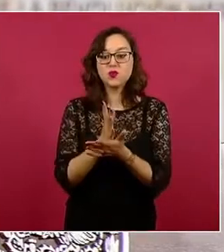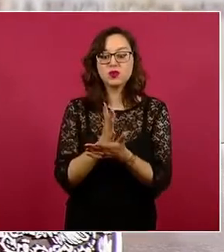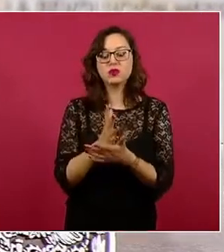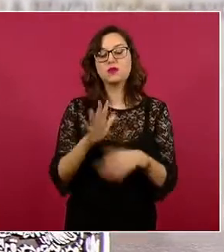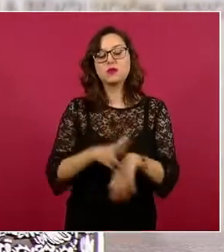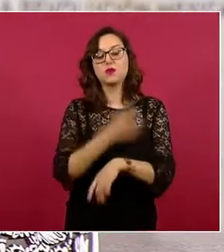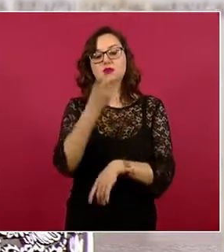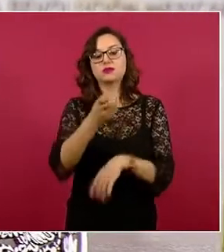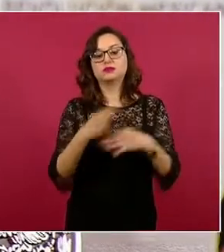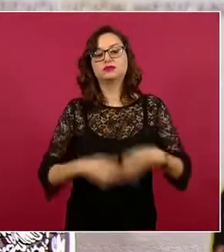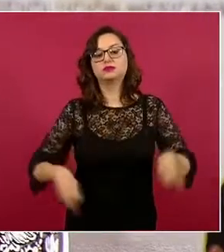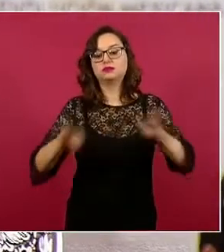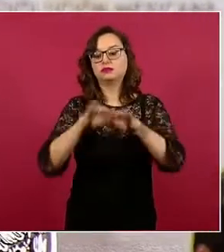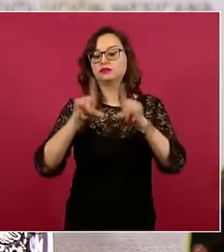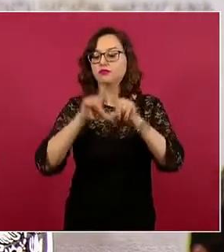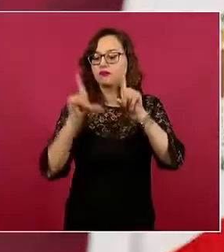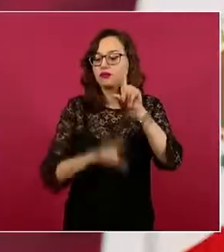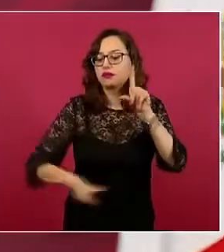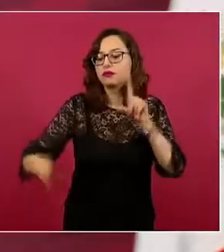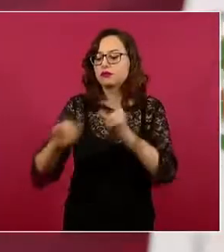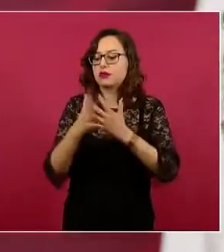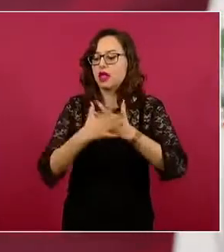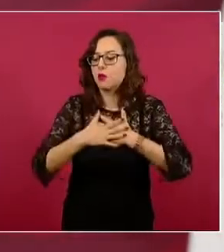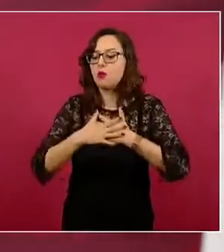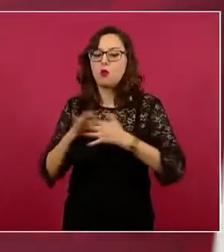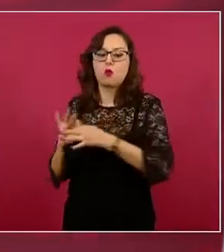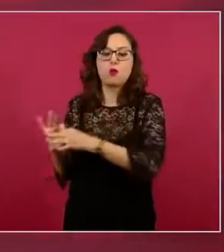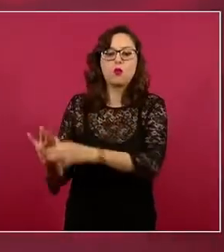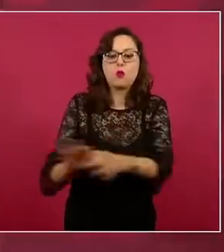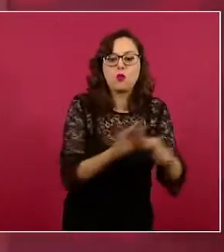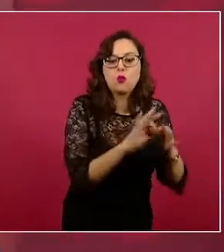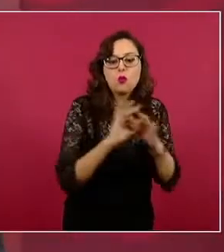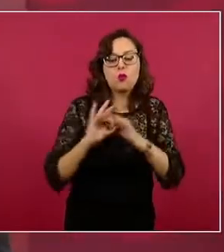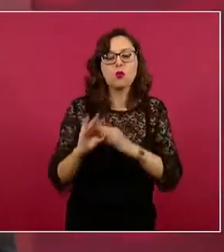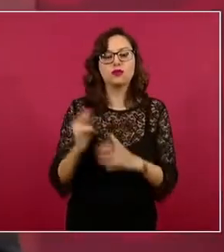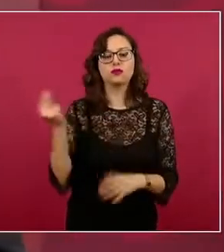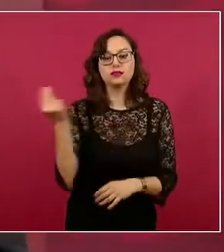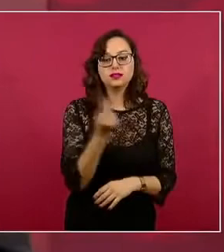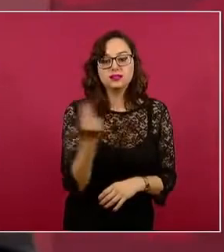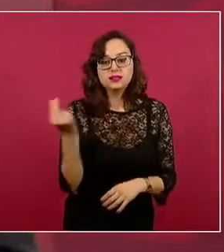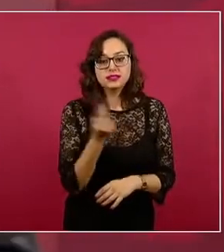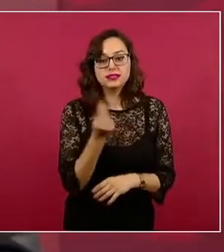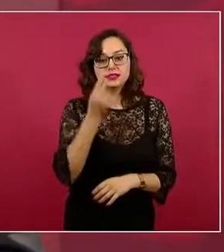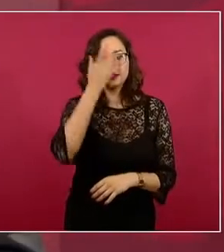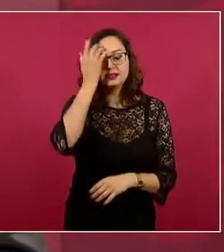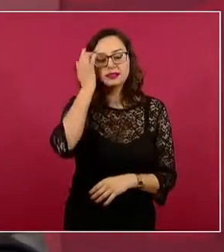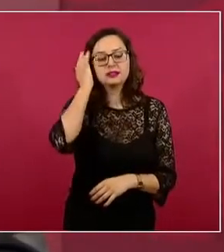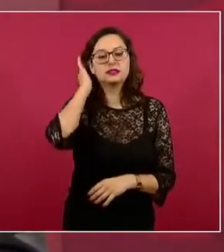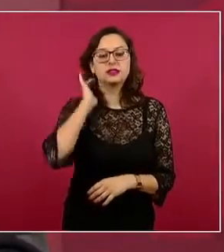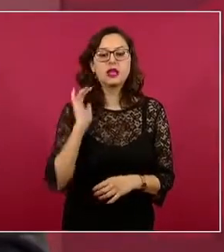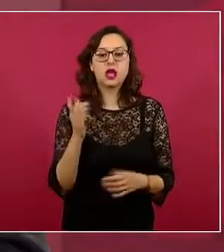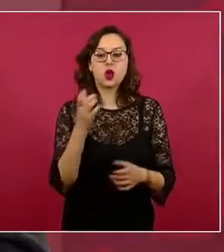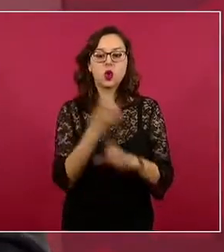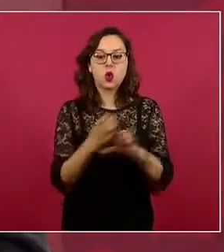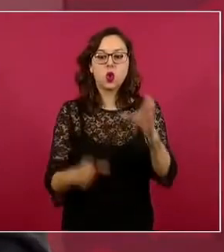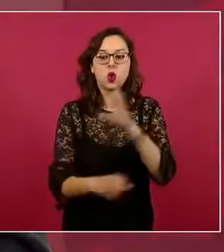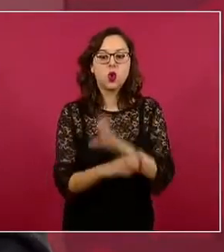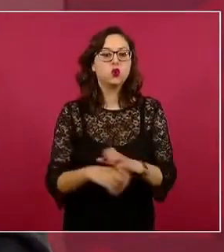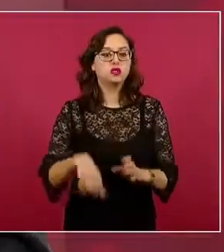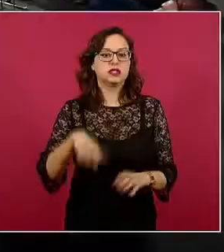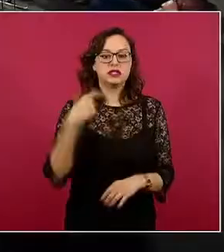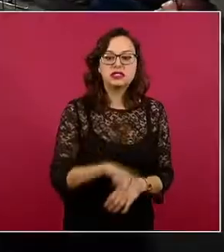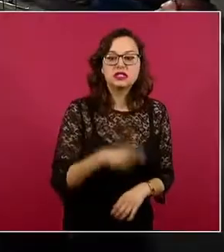amorosa y por eso hablamos de que la felicidad no se obtiene solo con bienes materiales.